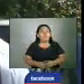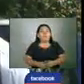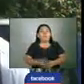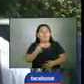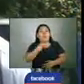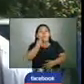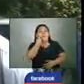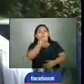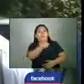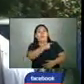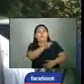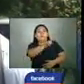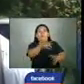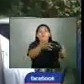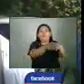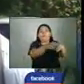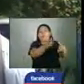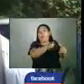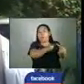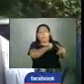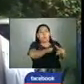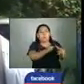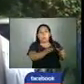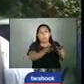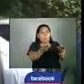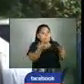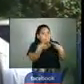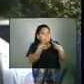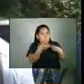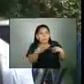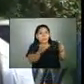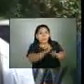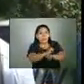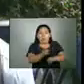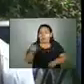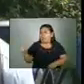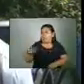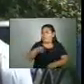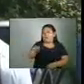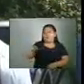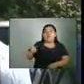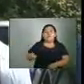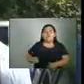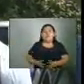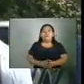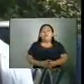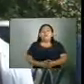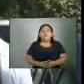vemos que los órganos no solventan las necesidades de los estudiantes.